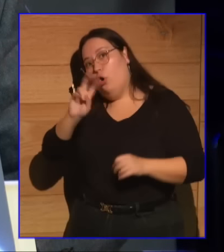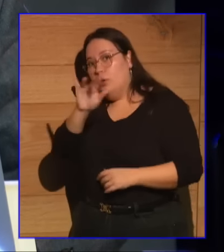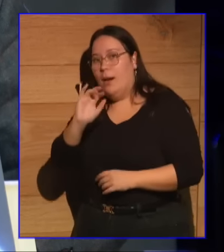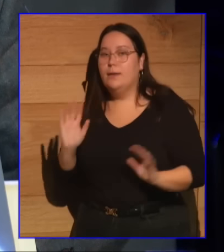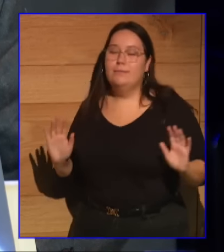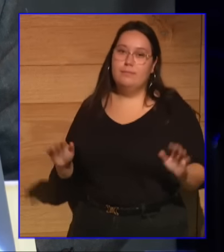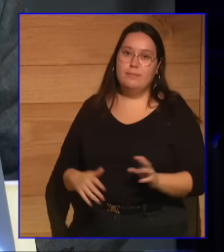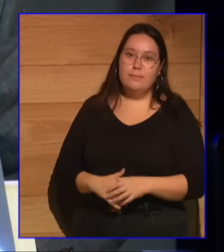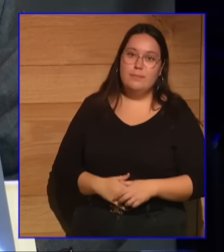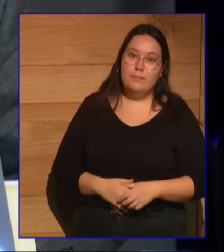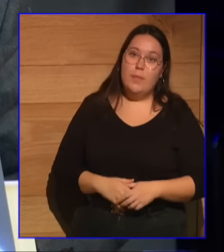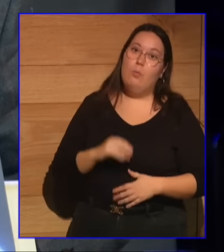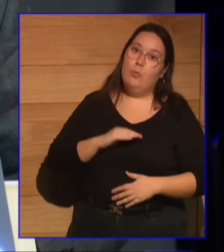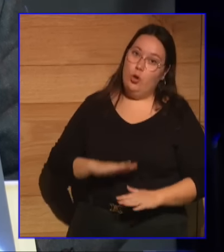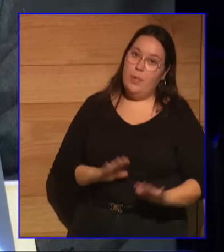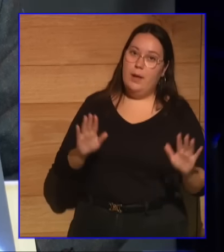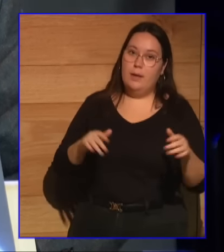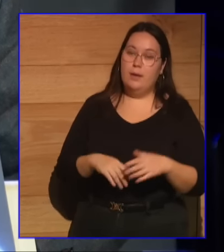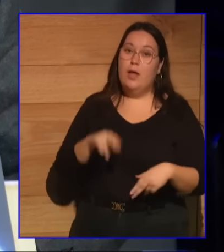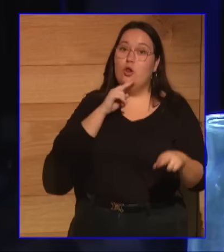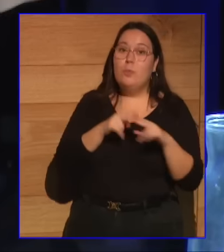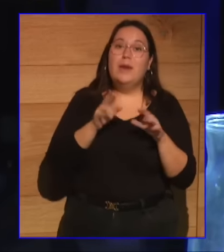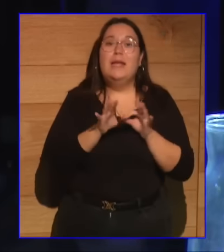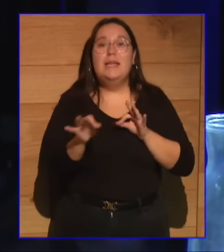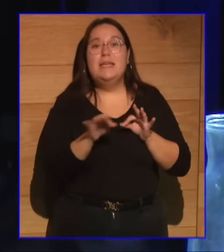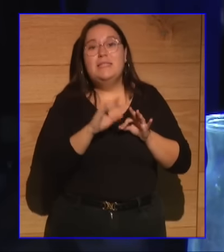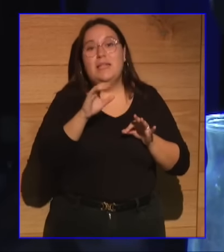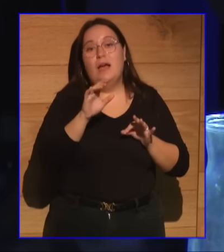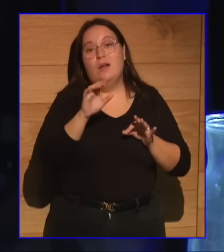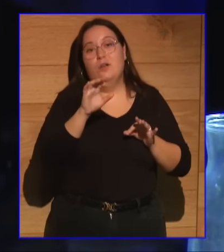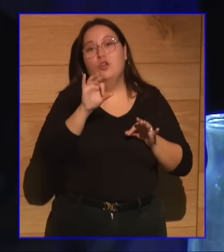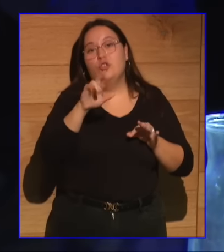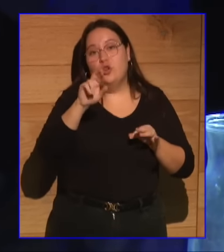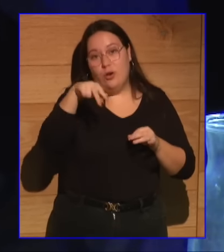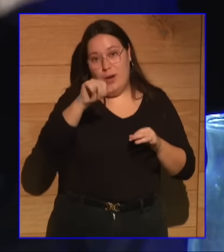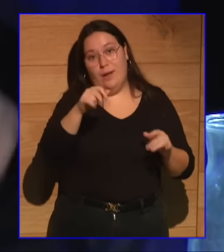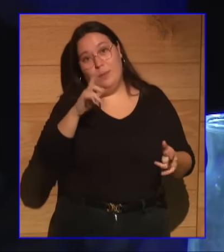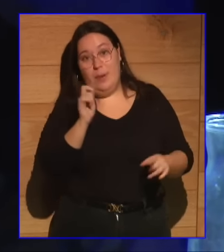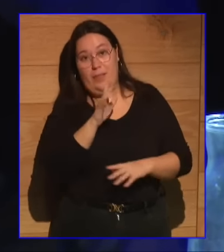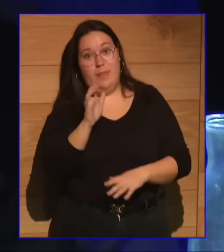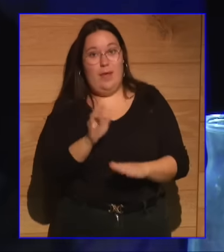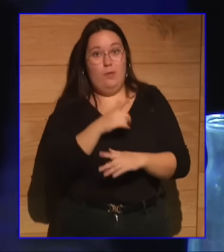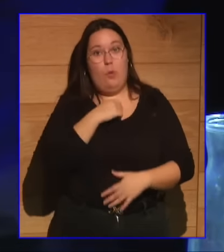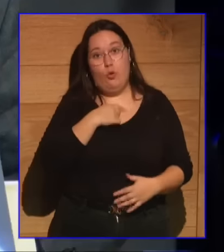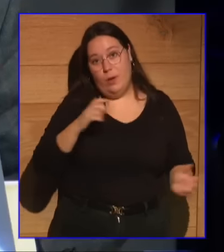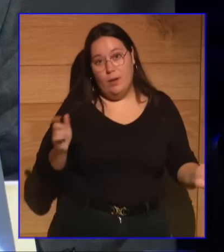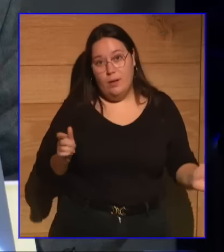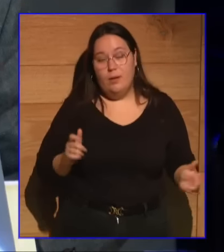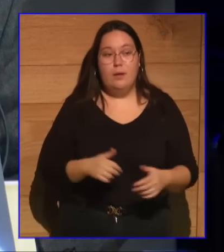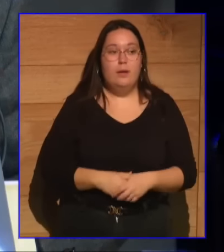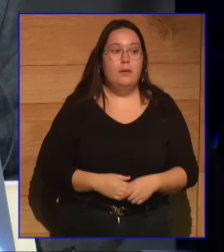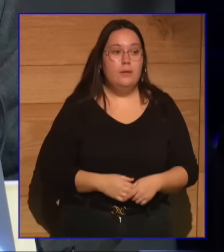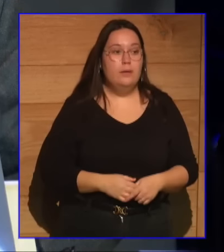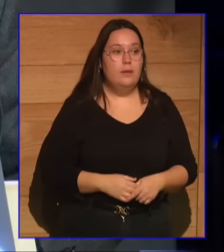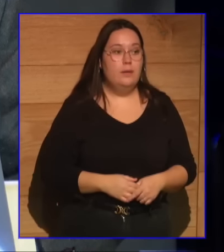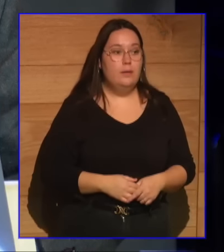Dice, menos mal. Se llama Isla Sorna. Fíjate si se lo estaban tomando. Además, a coña. Lo dice así, dice, gracias a Dios por el sitio